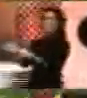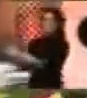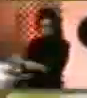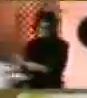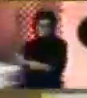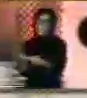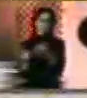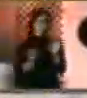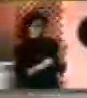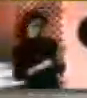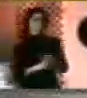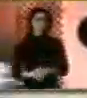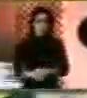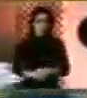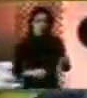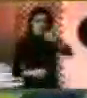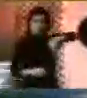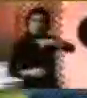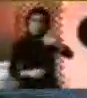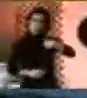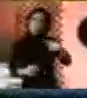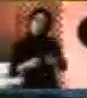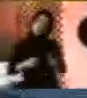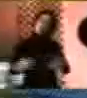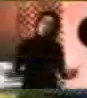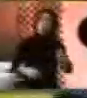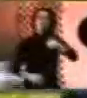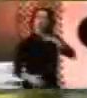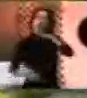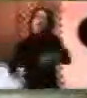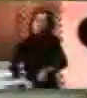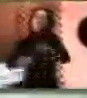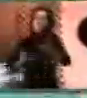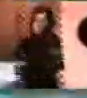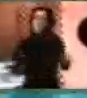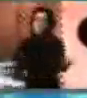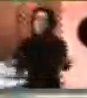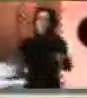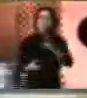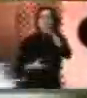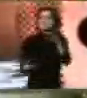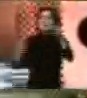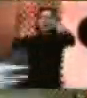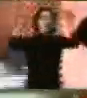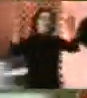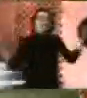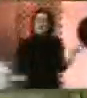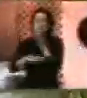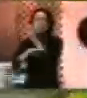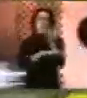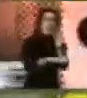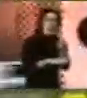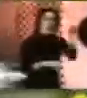cobrar. Por todo eso, coño, yo me quiero desahogar. Por esos empresarios que en la